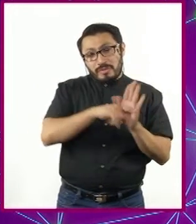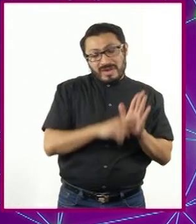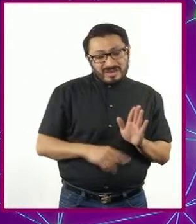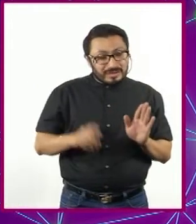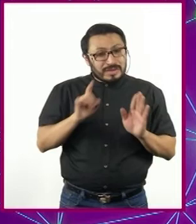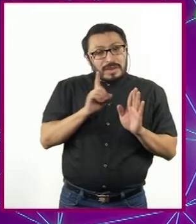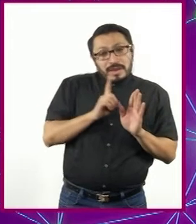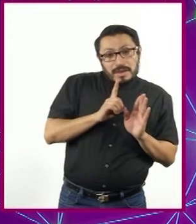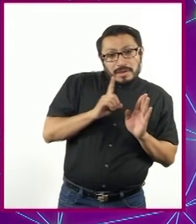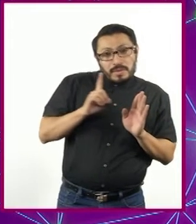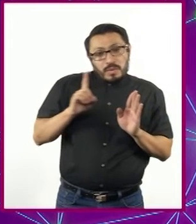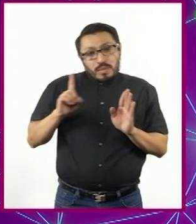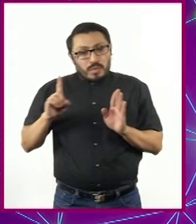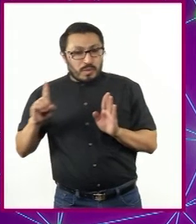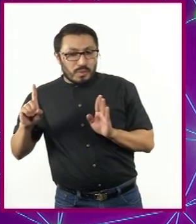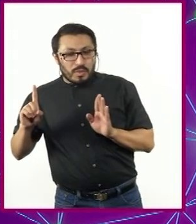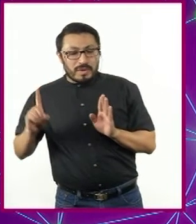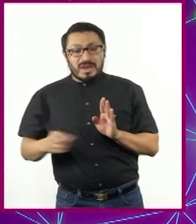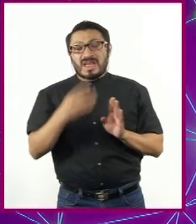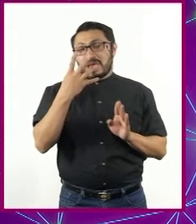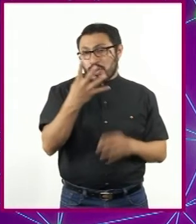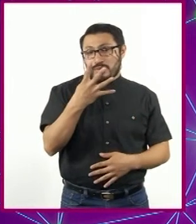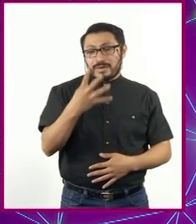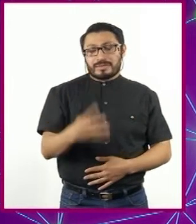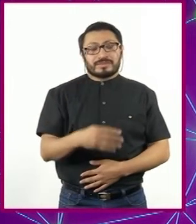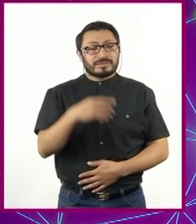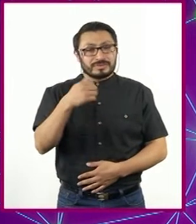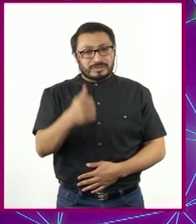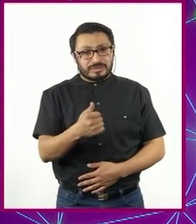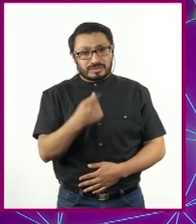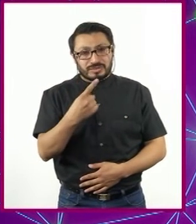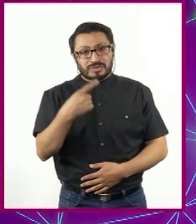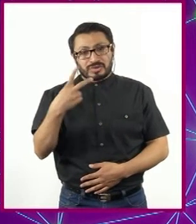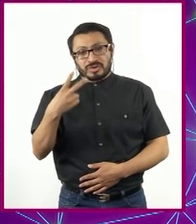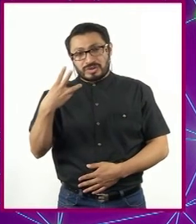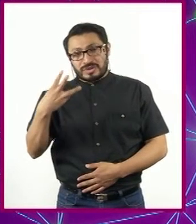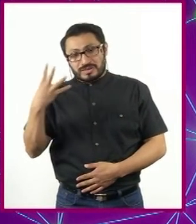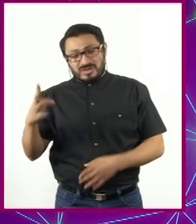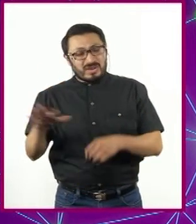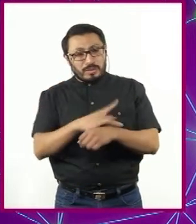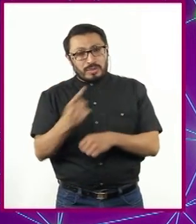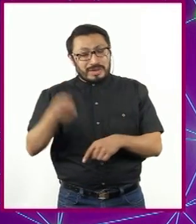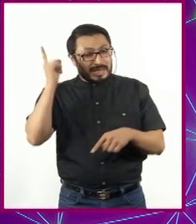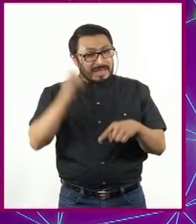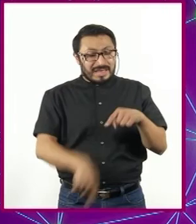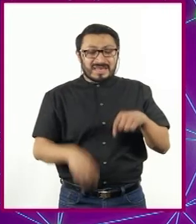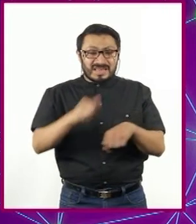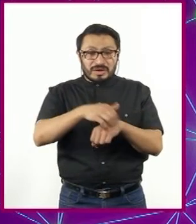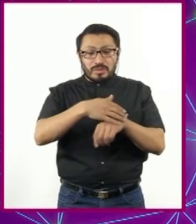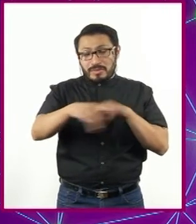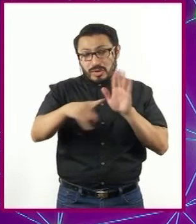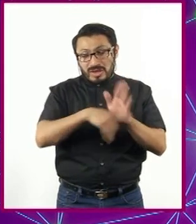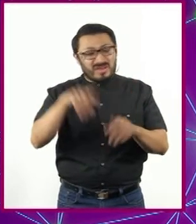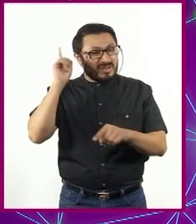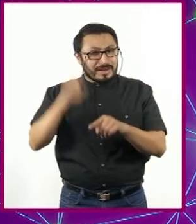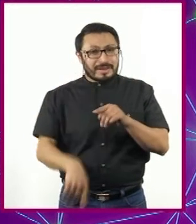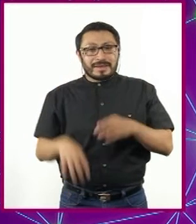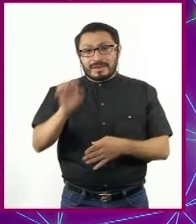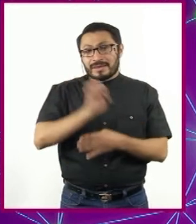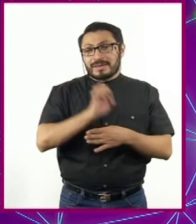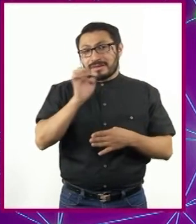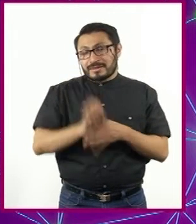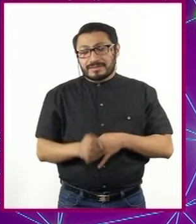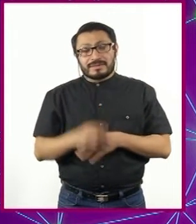nos movemos a la derecha 4 unidades, porque estamos quitando un número negativo. Por lo tanto, 2